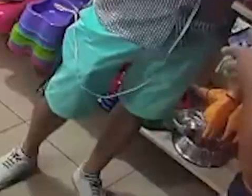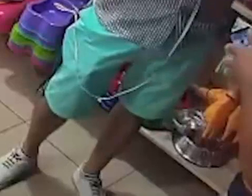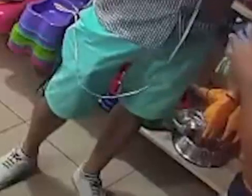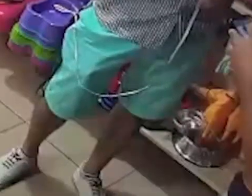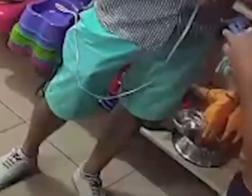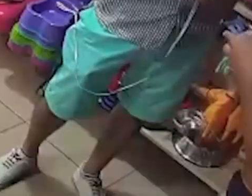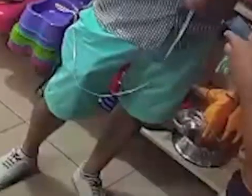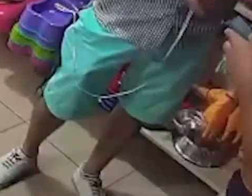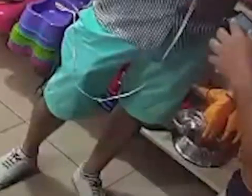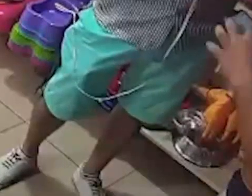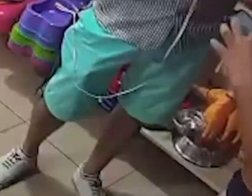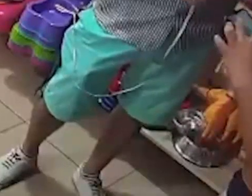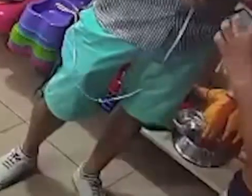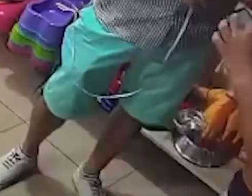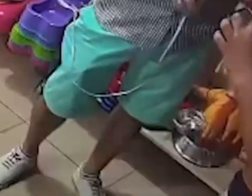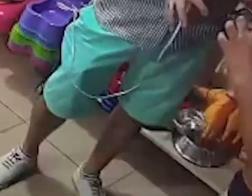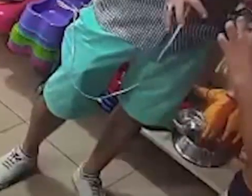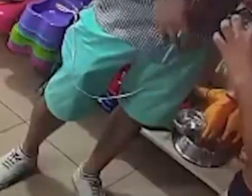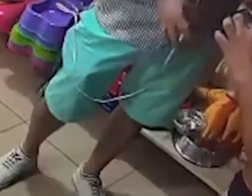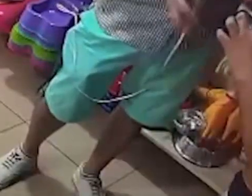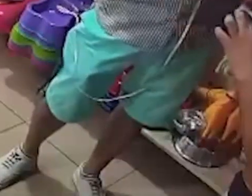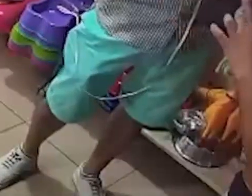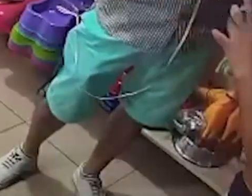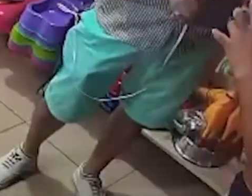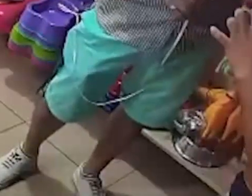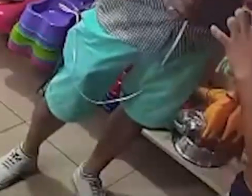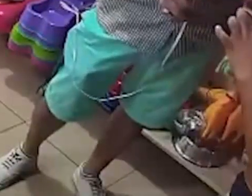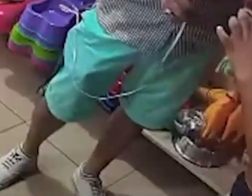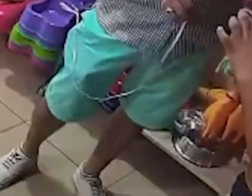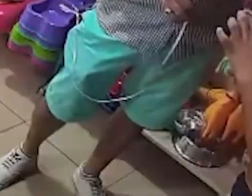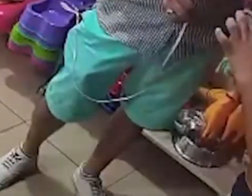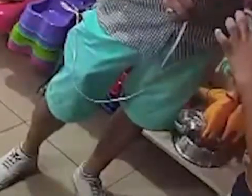busquen agencias o personas expertas en la ciudad